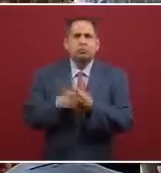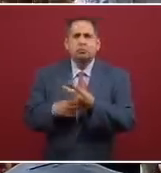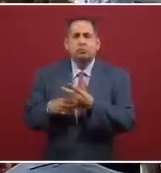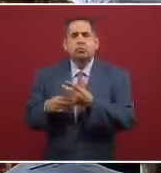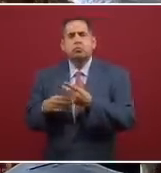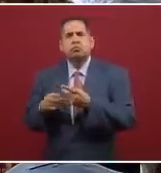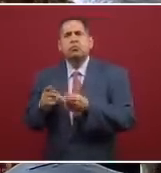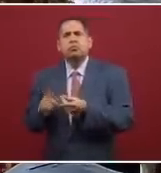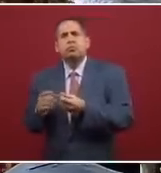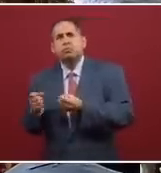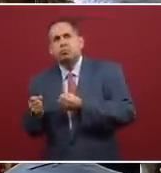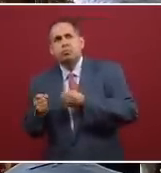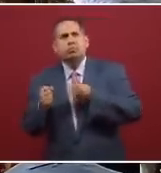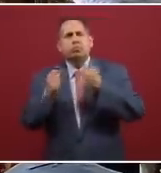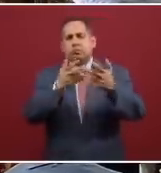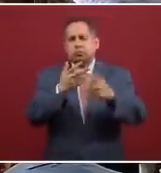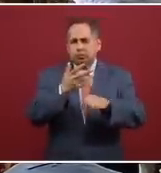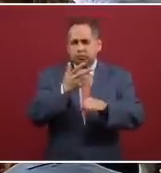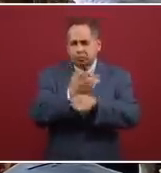eeuu